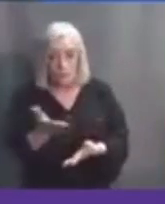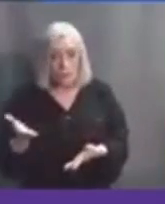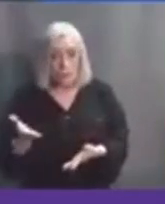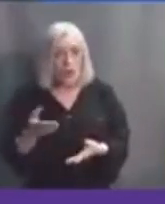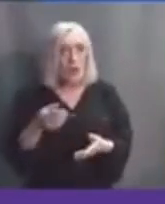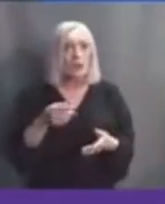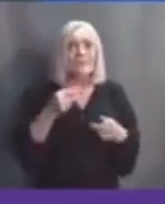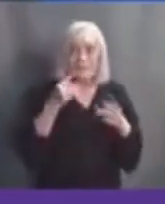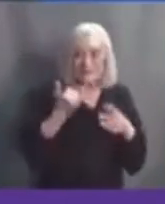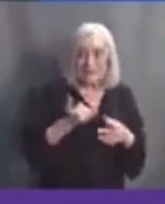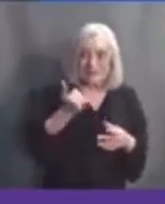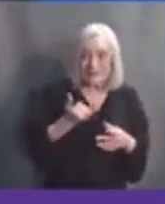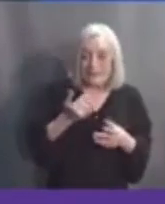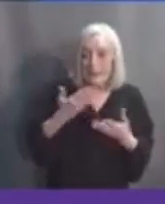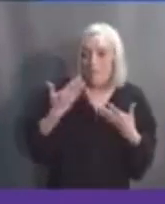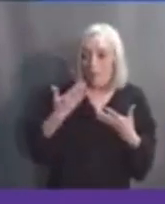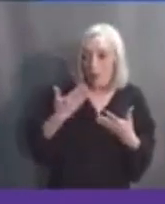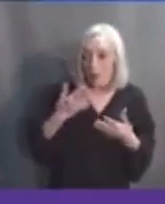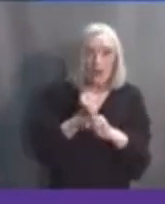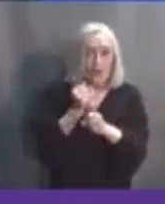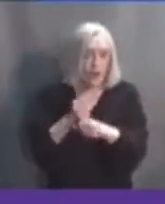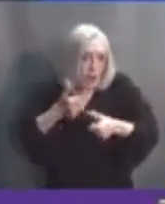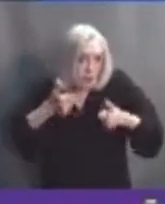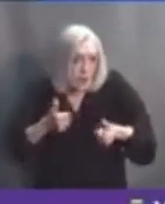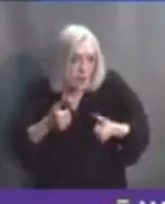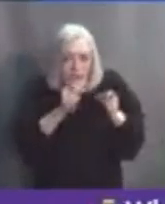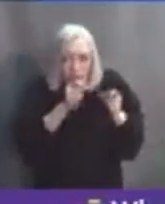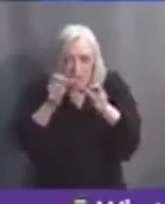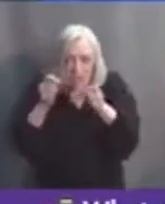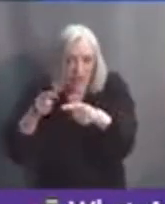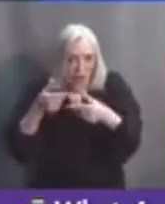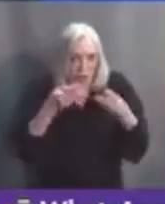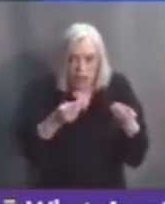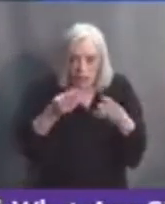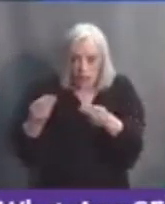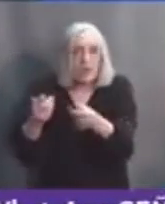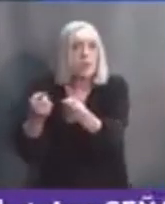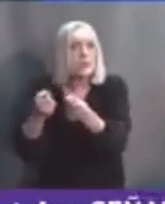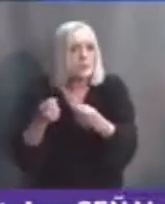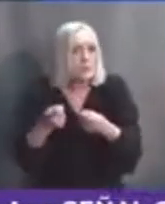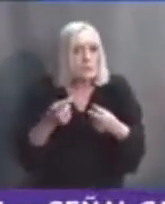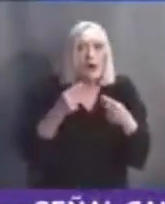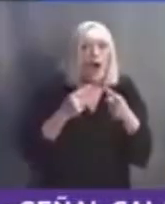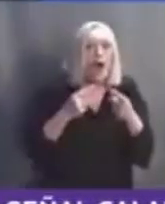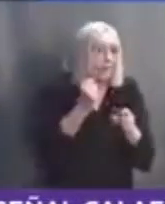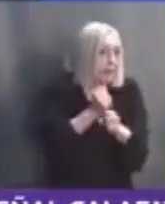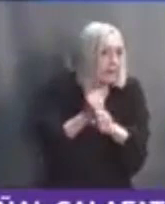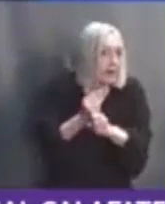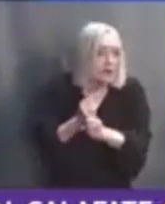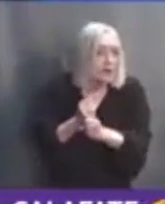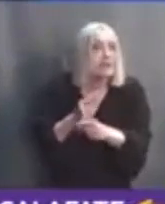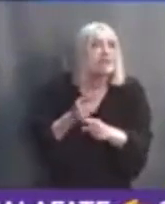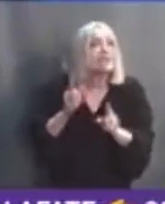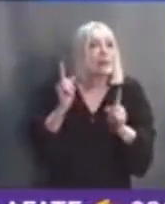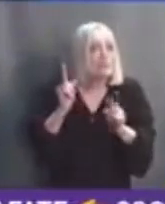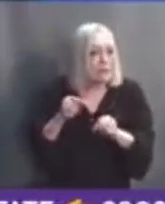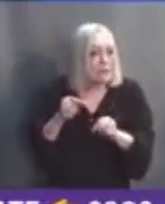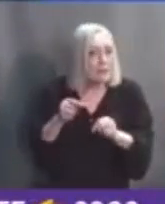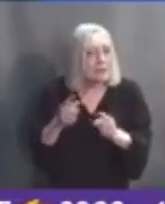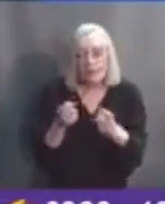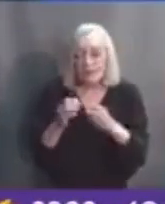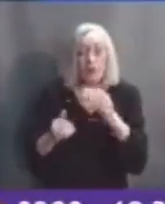servicio público de calidad pero al mismo tiempo necesitamos mayor generación de empleo